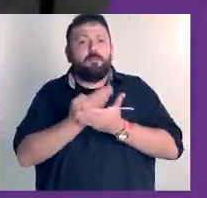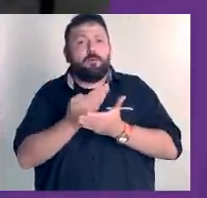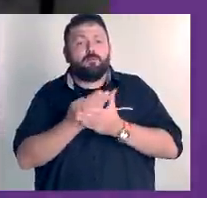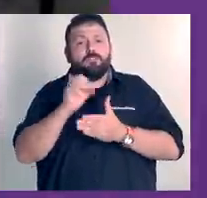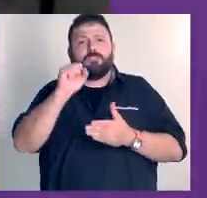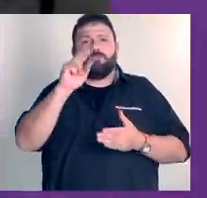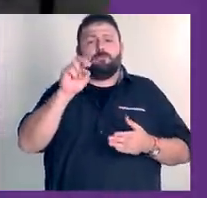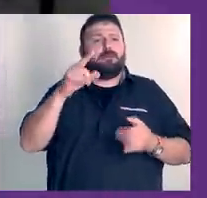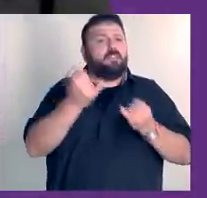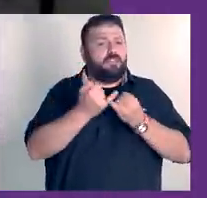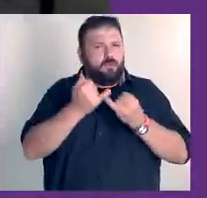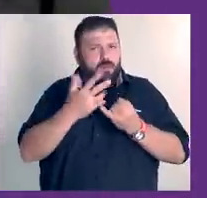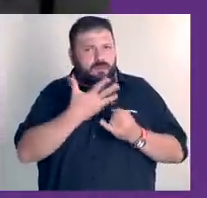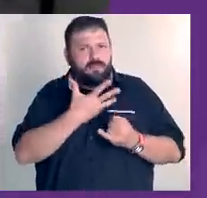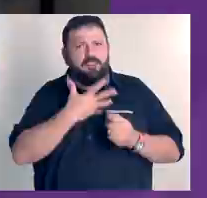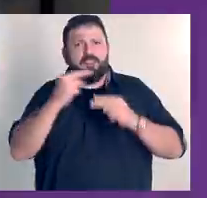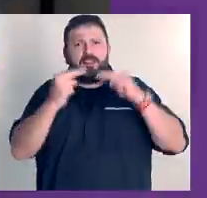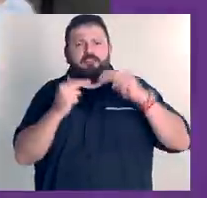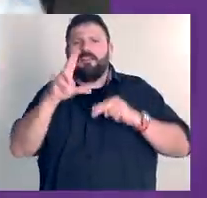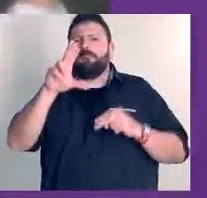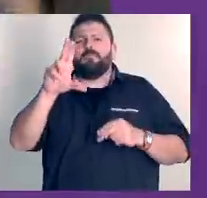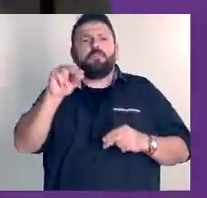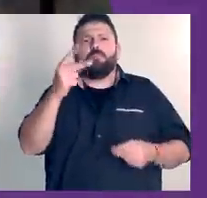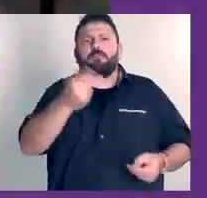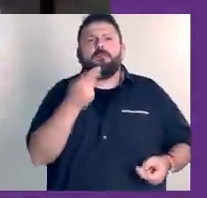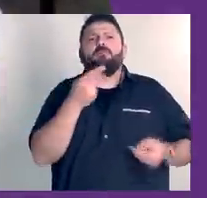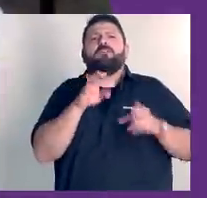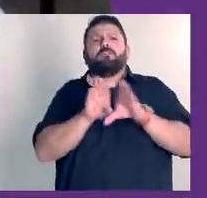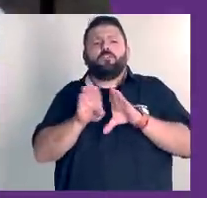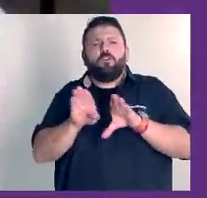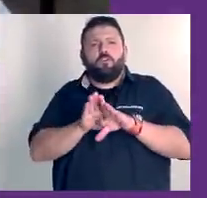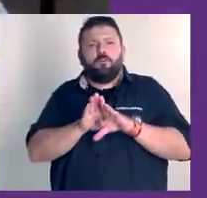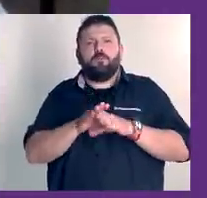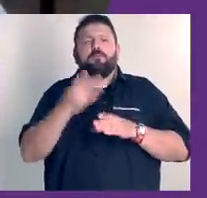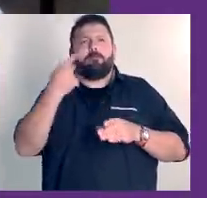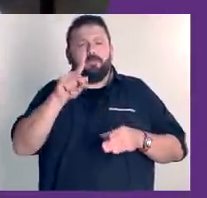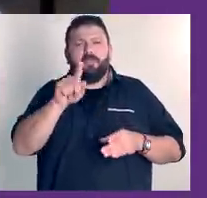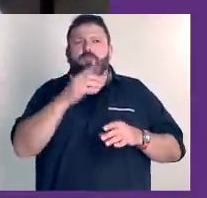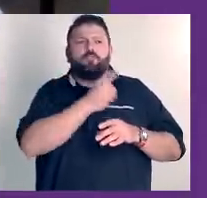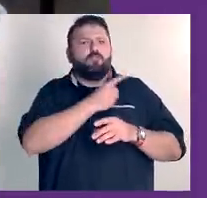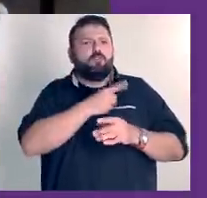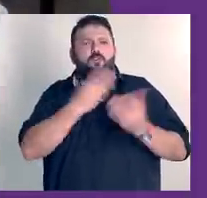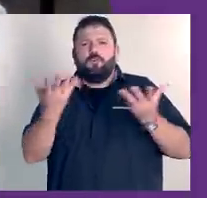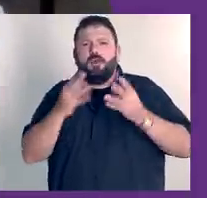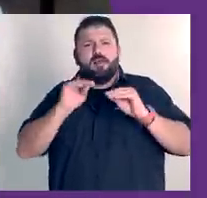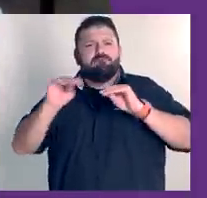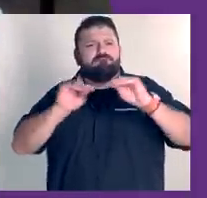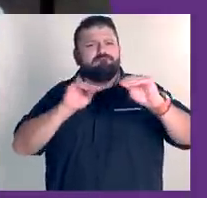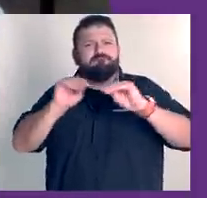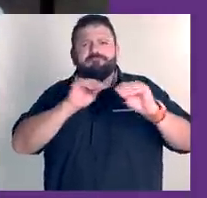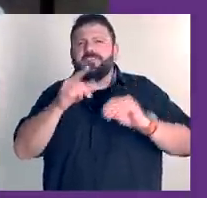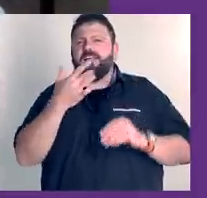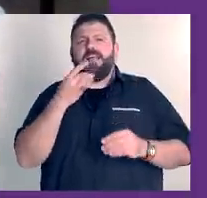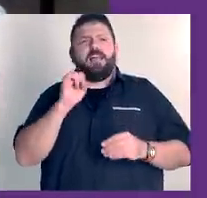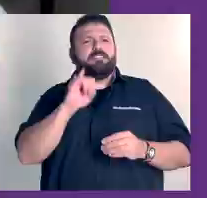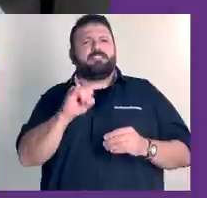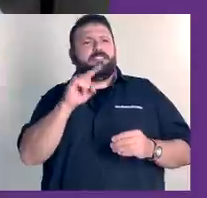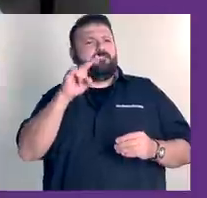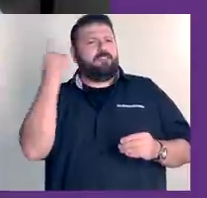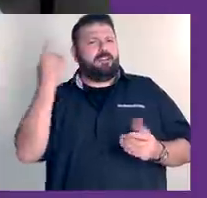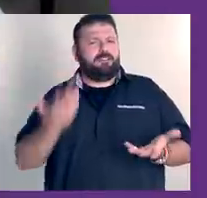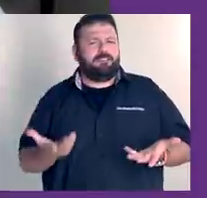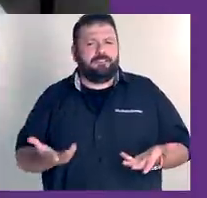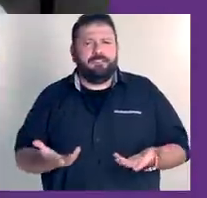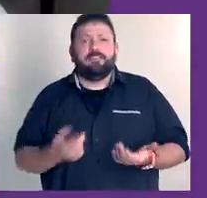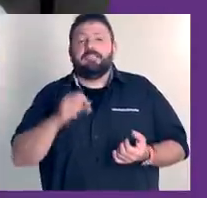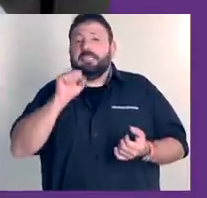tengan el Bono Bronce Supreme, que no me preguntes, como consecuencia se va a ir armando lo demás. Así de simple. Y bueno, eso